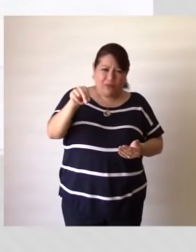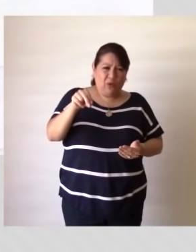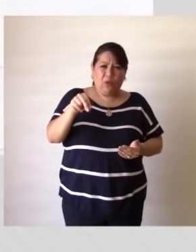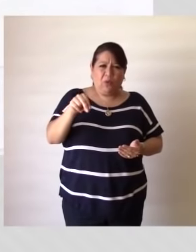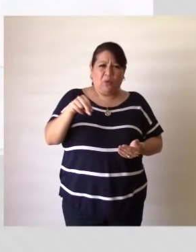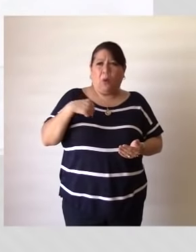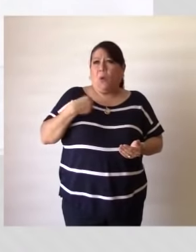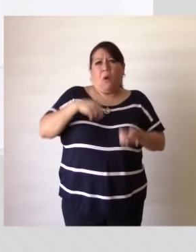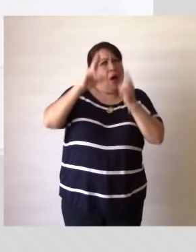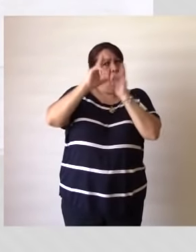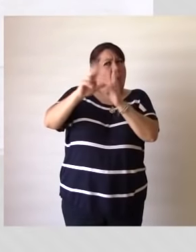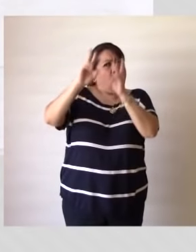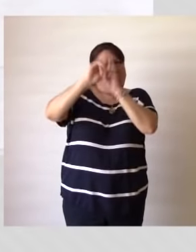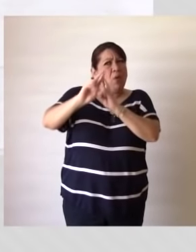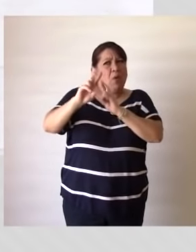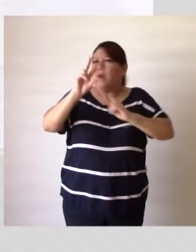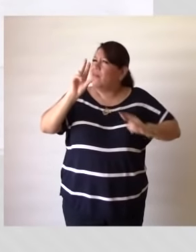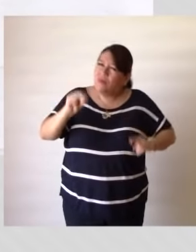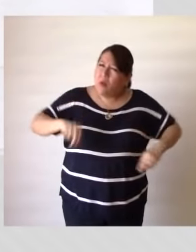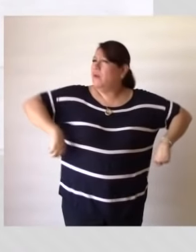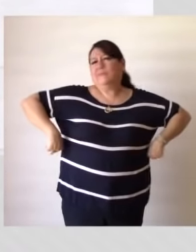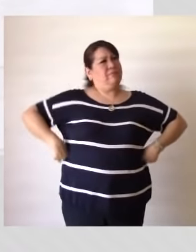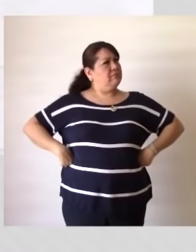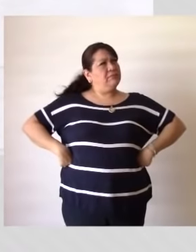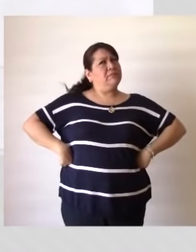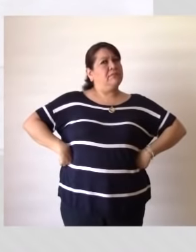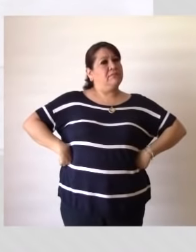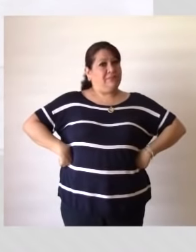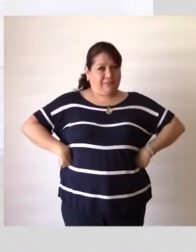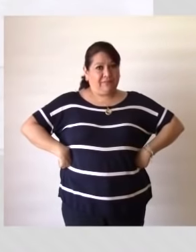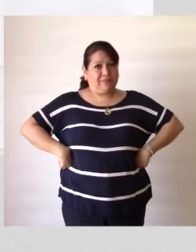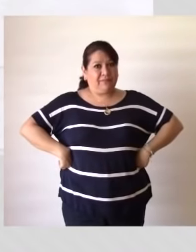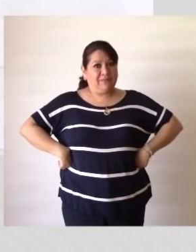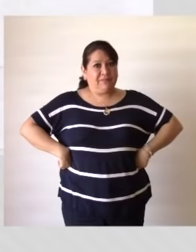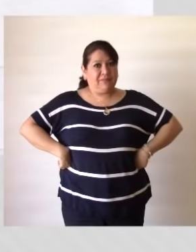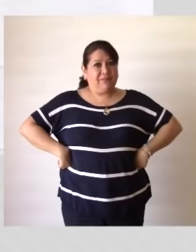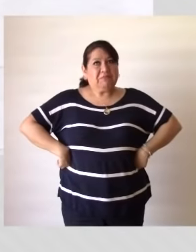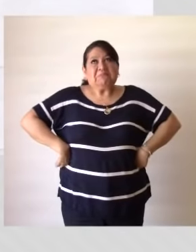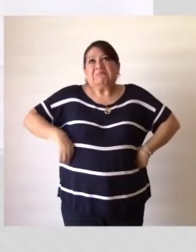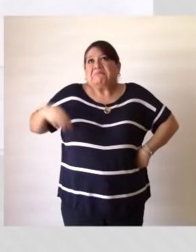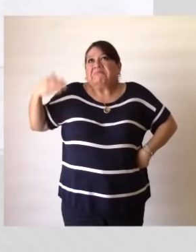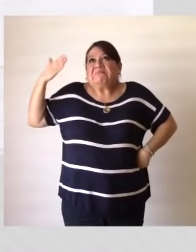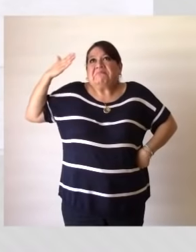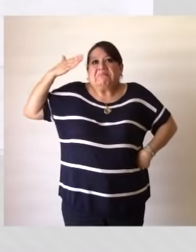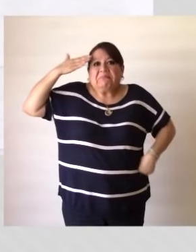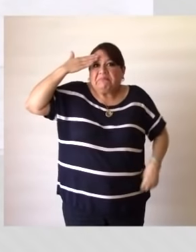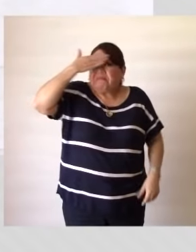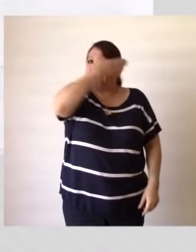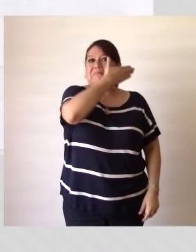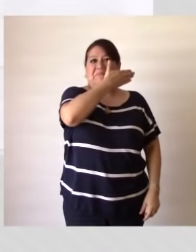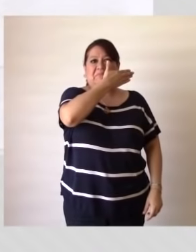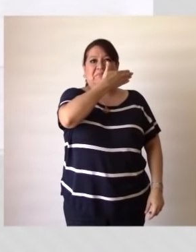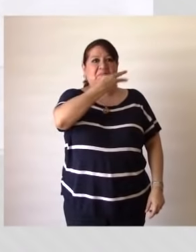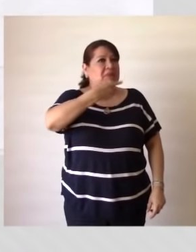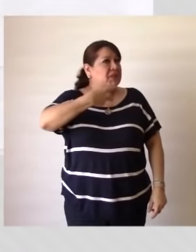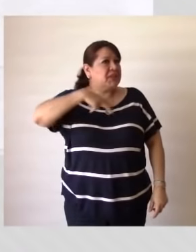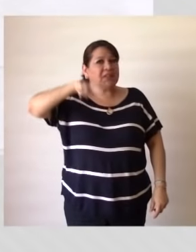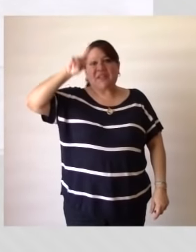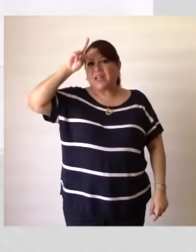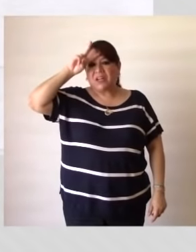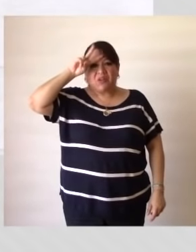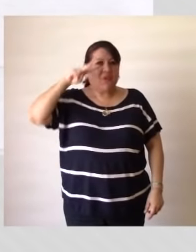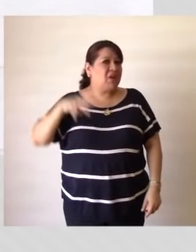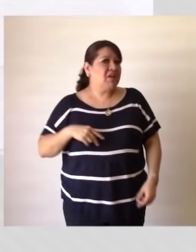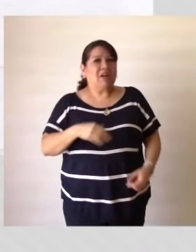estaba en un problema de ignorancia pero la ignorancia no era por su incapacidad